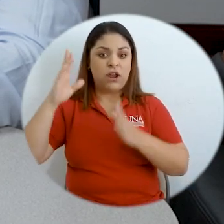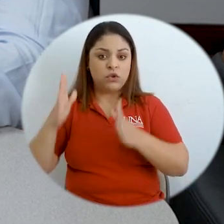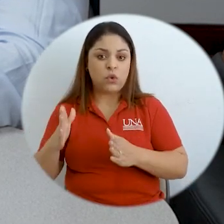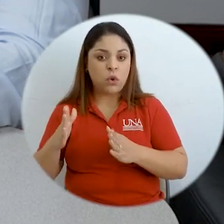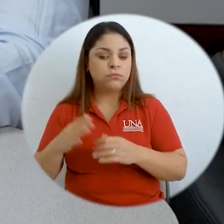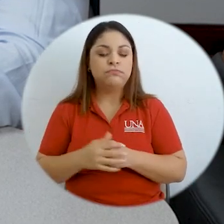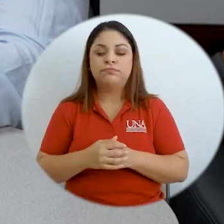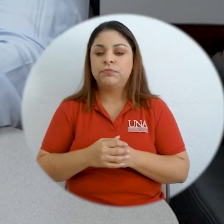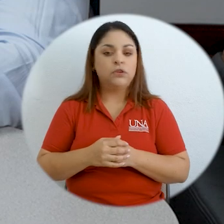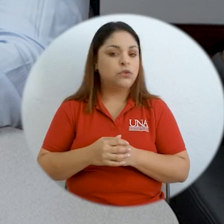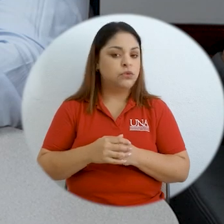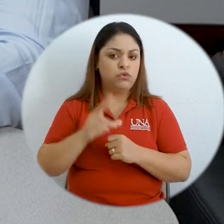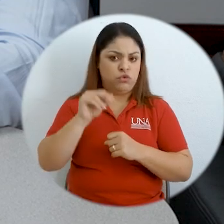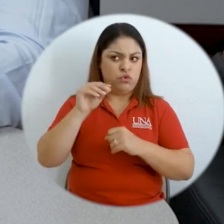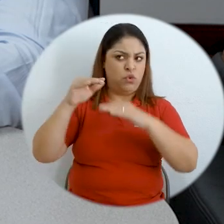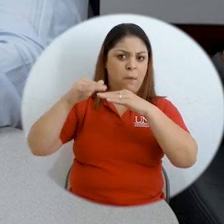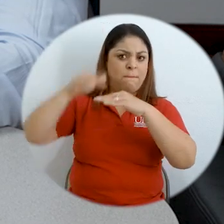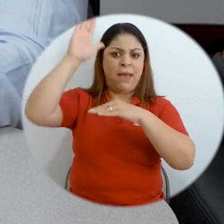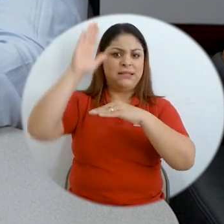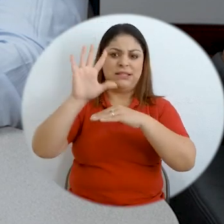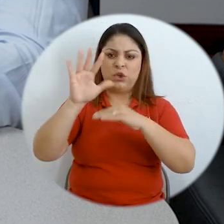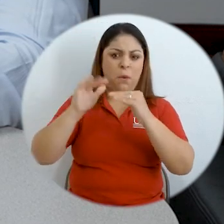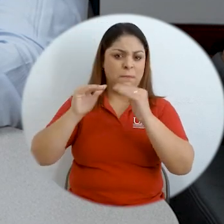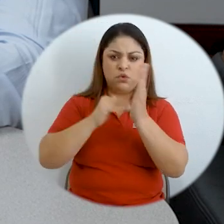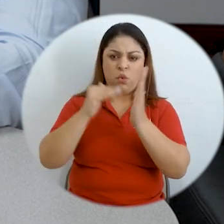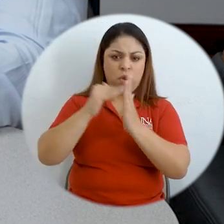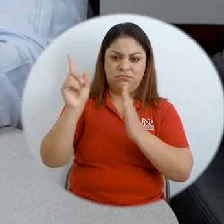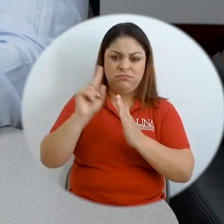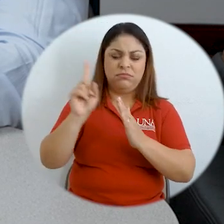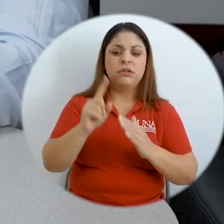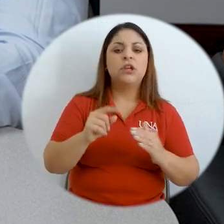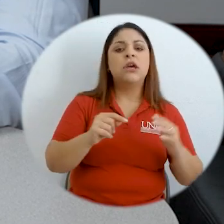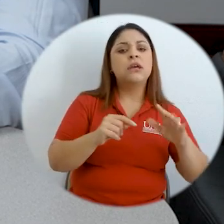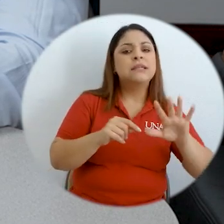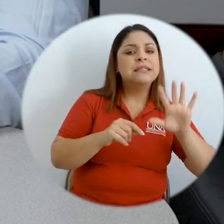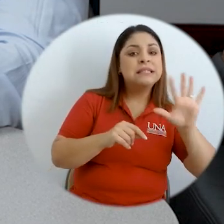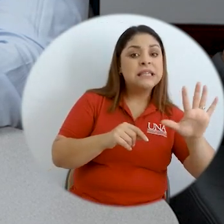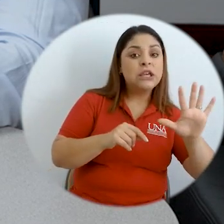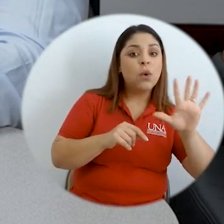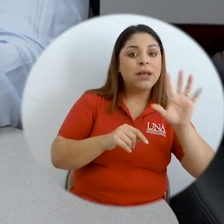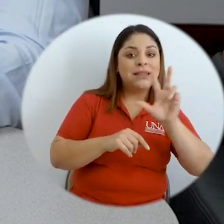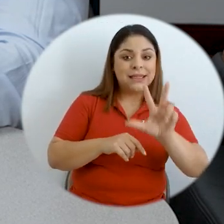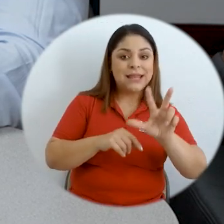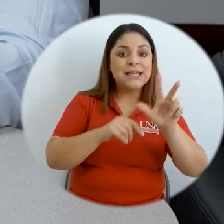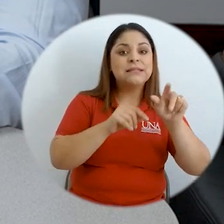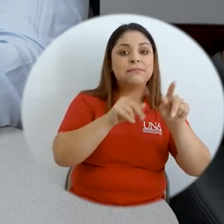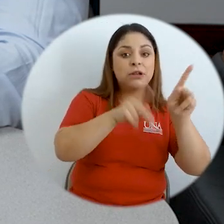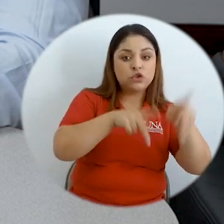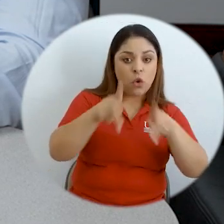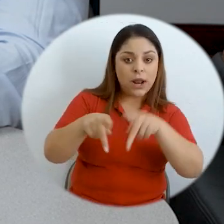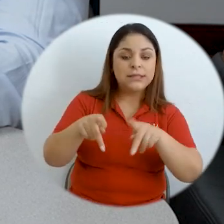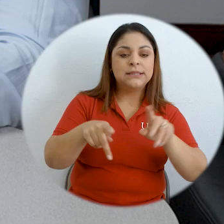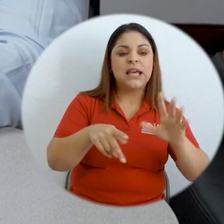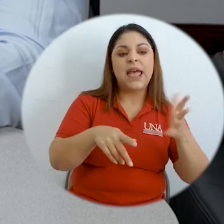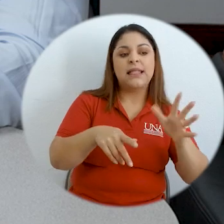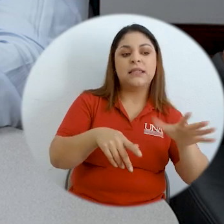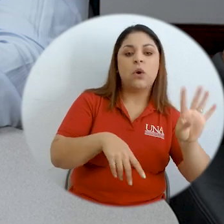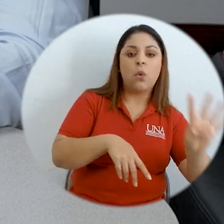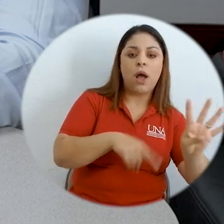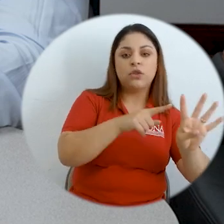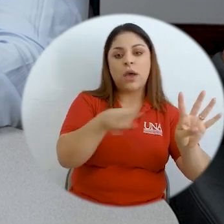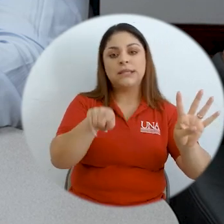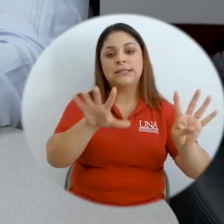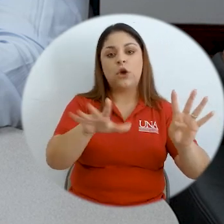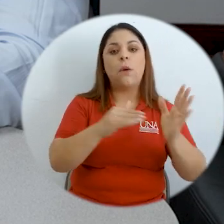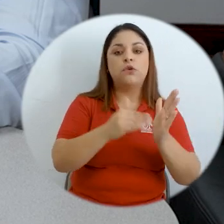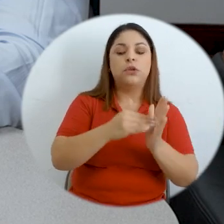que representan 53 de 3.000 funcionarios que tiene la universidad. El promedio de salarios en la